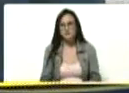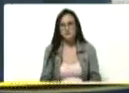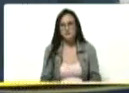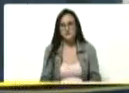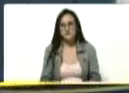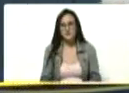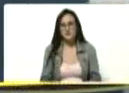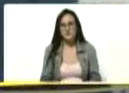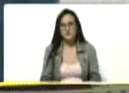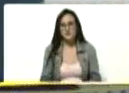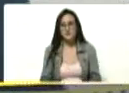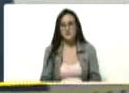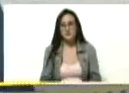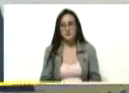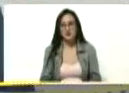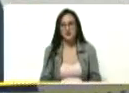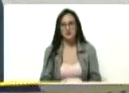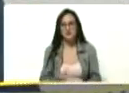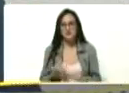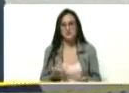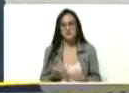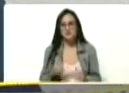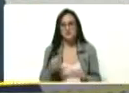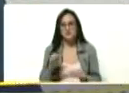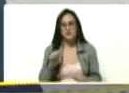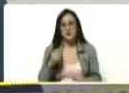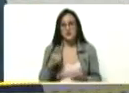Y luego se da